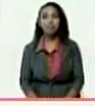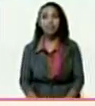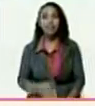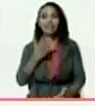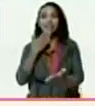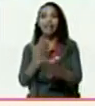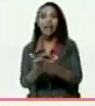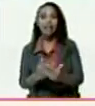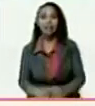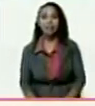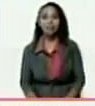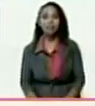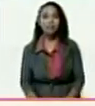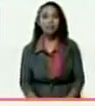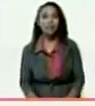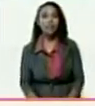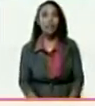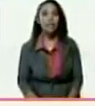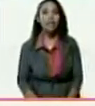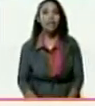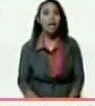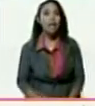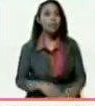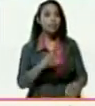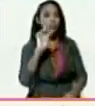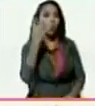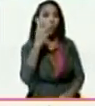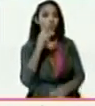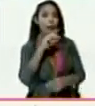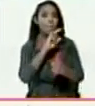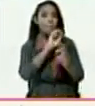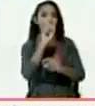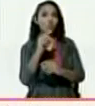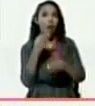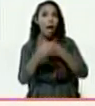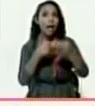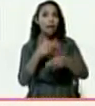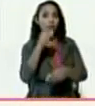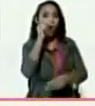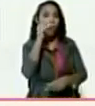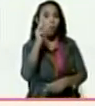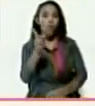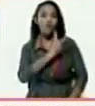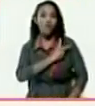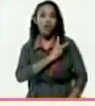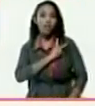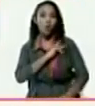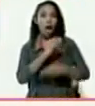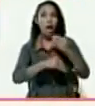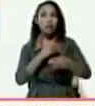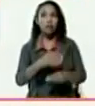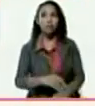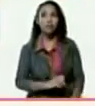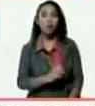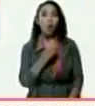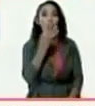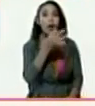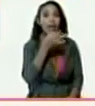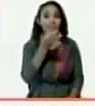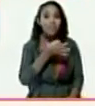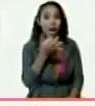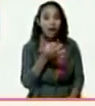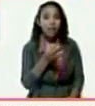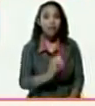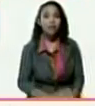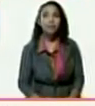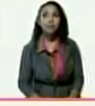Gracias. La segunda pregunta la realiza Rafael Aníbal Camacho por Venevisión. Buenas tardes, vicepresidente. Buenas tardes, señor.